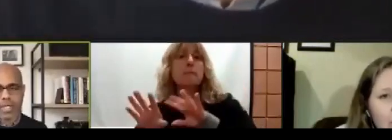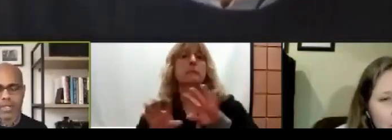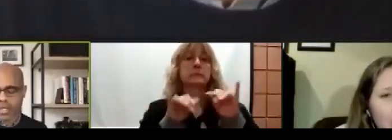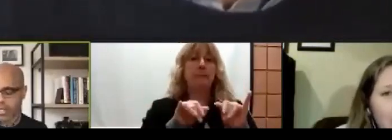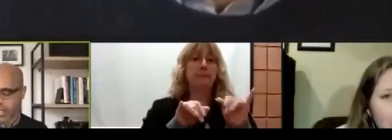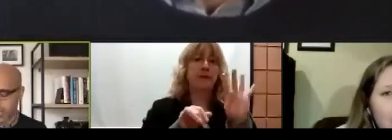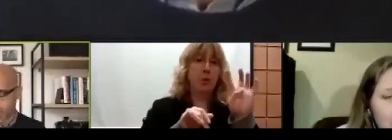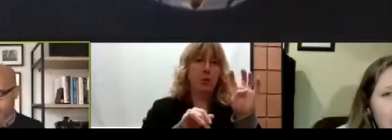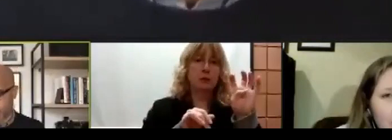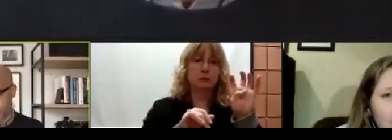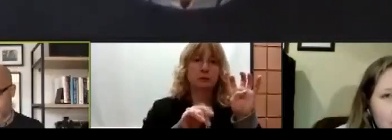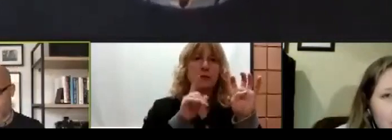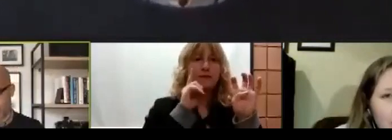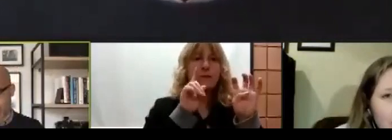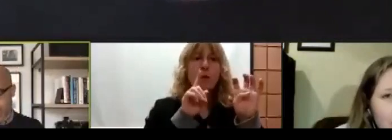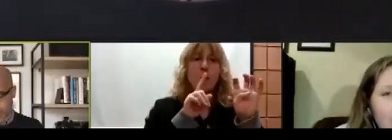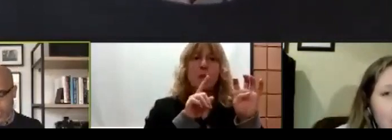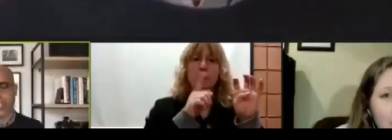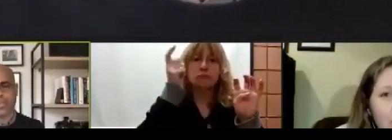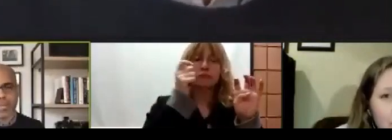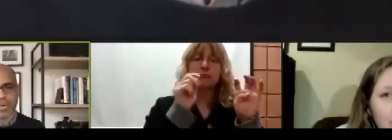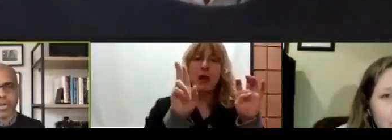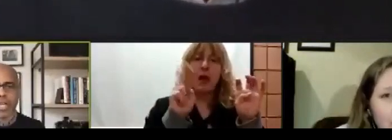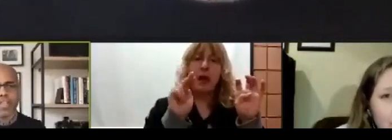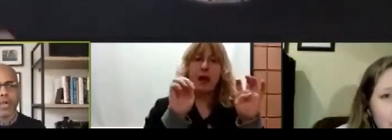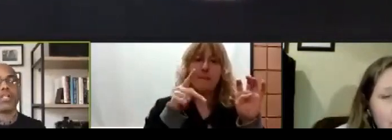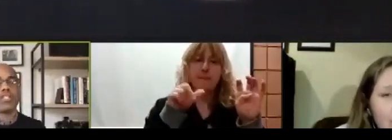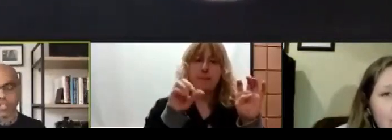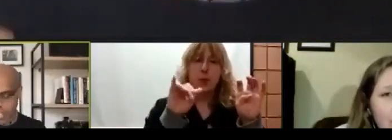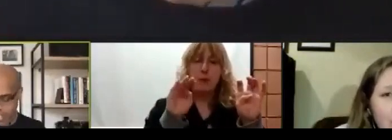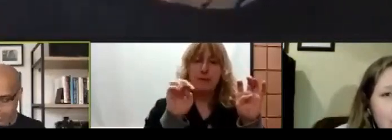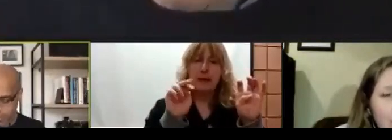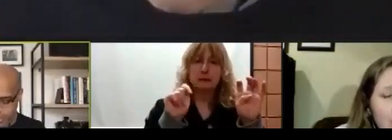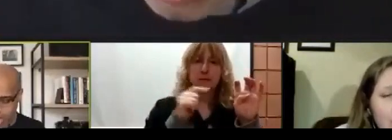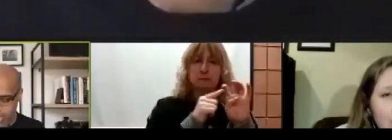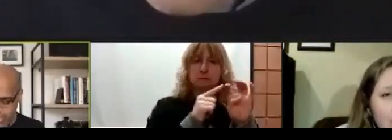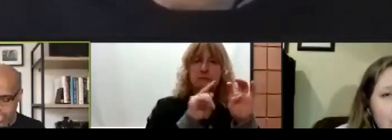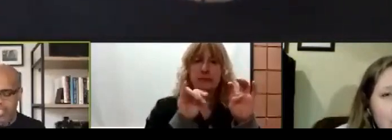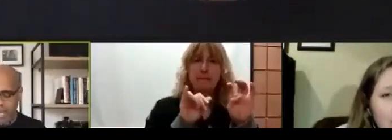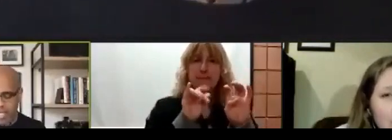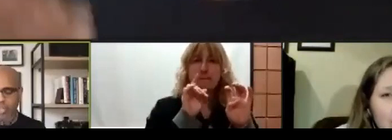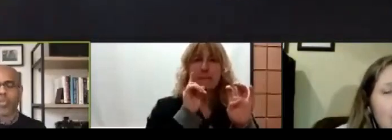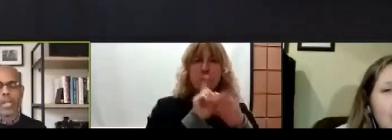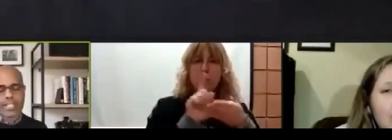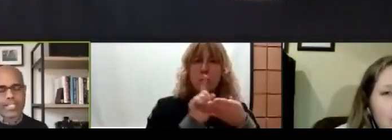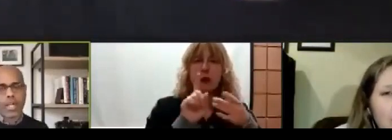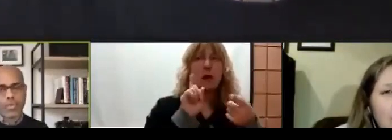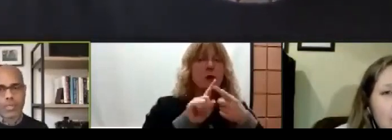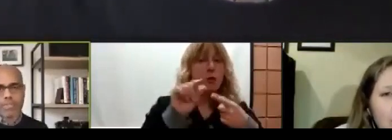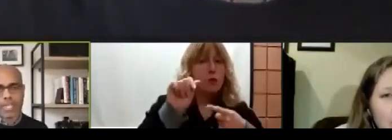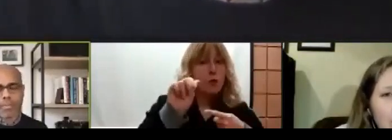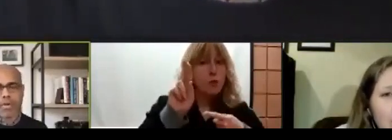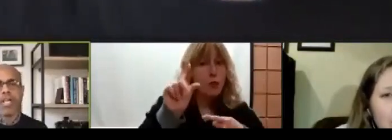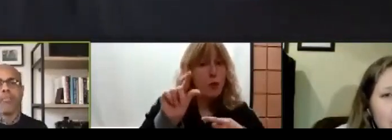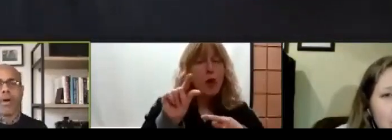de 300 dólares pero el senado tenía 400 y el senador quería